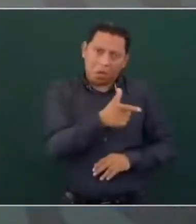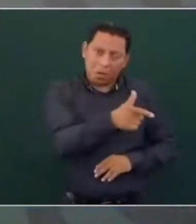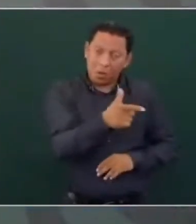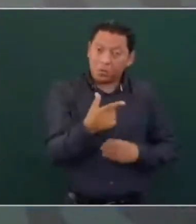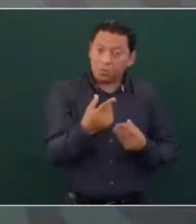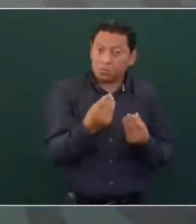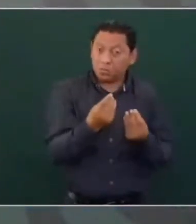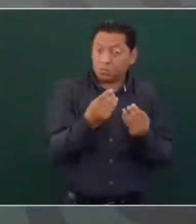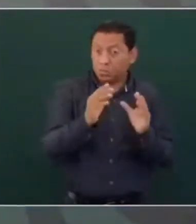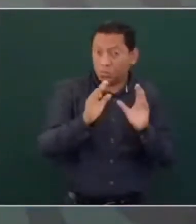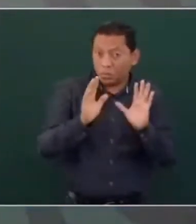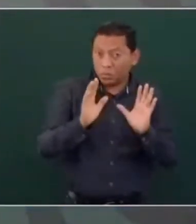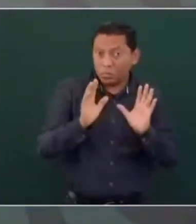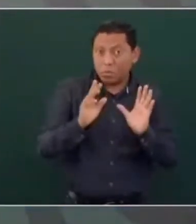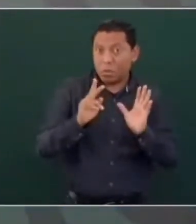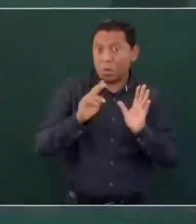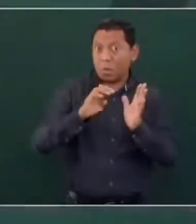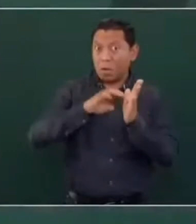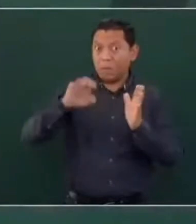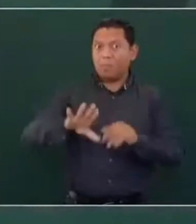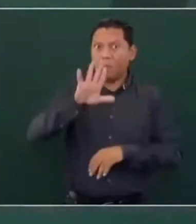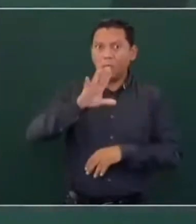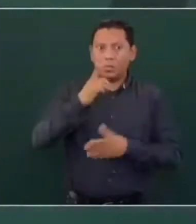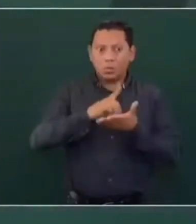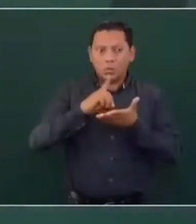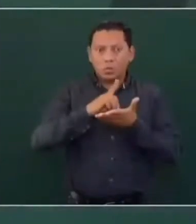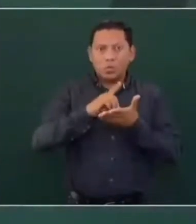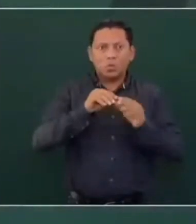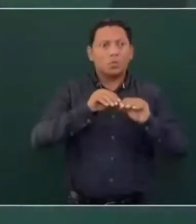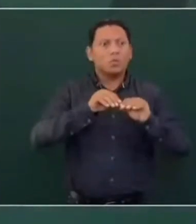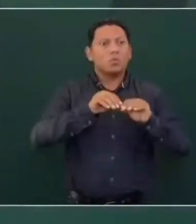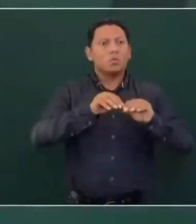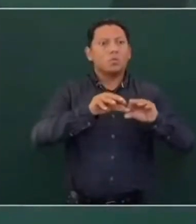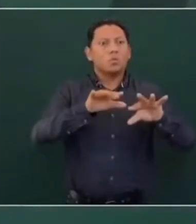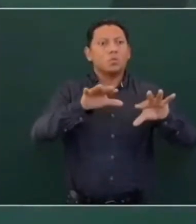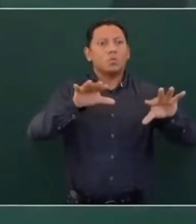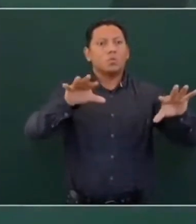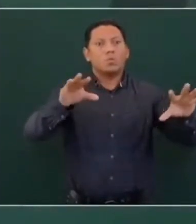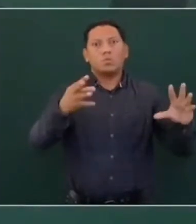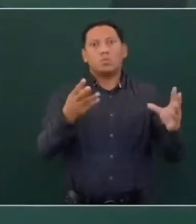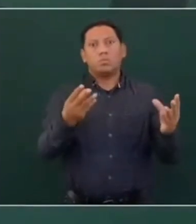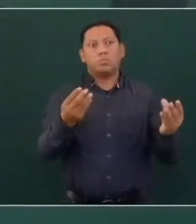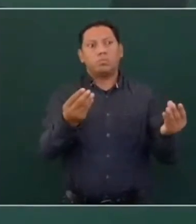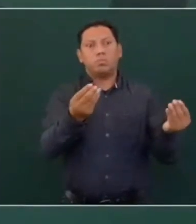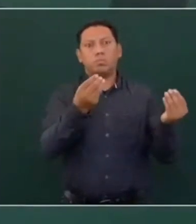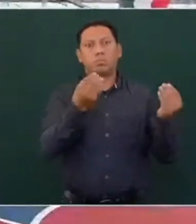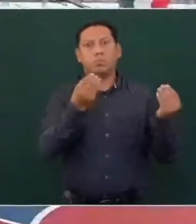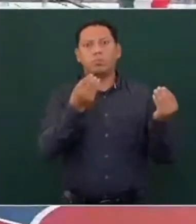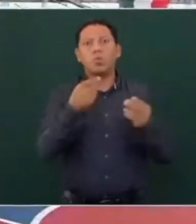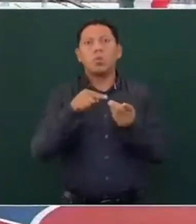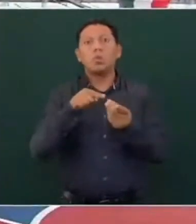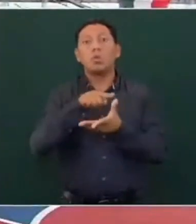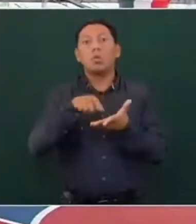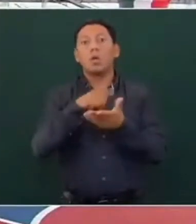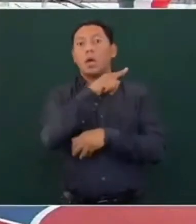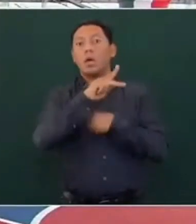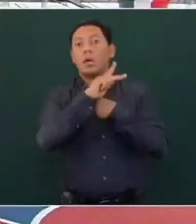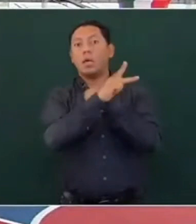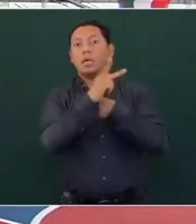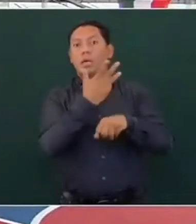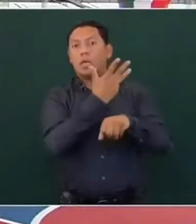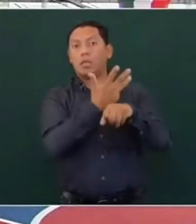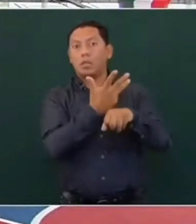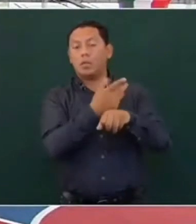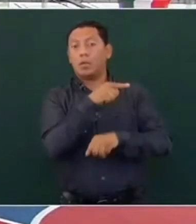pero como pandemia en Estados Unidos, con el fentanilo,